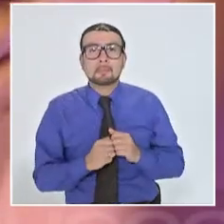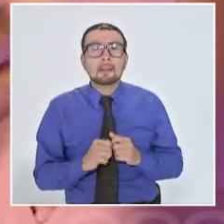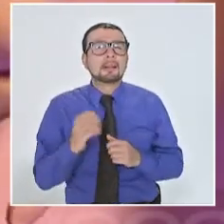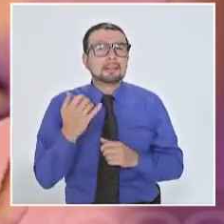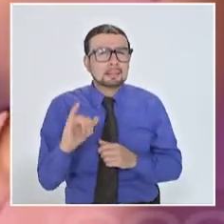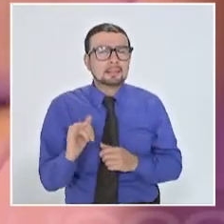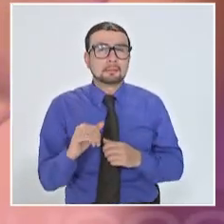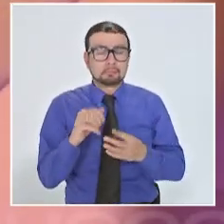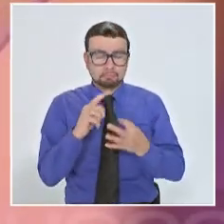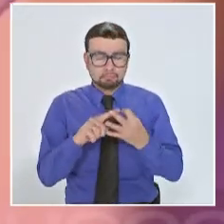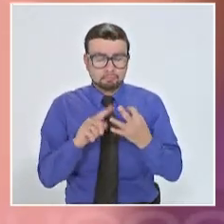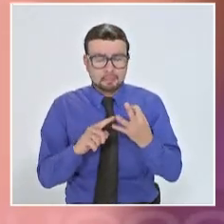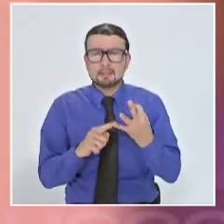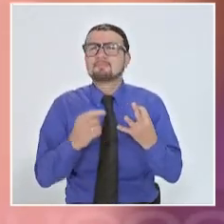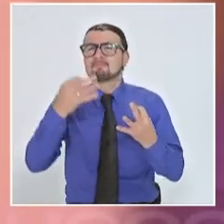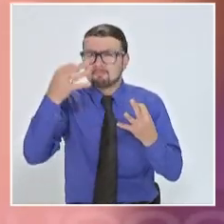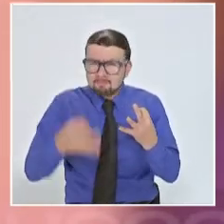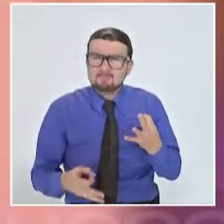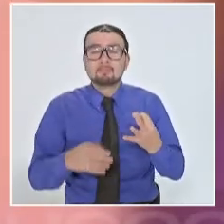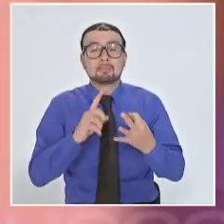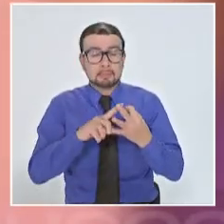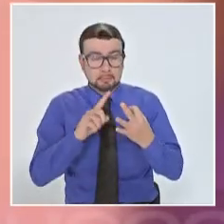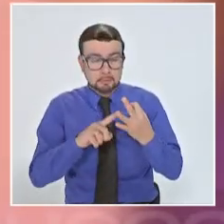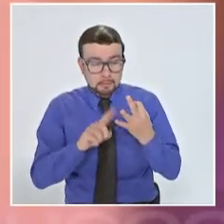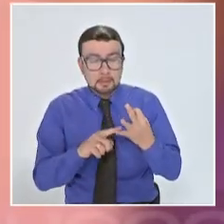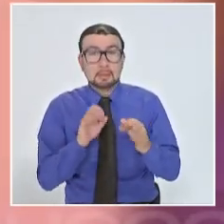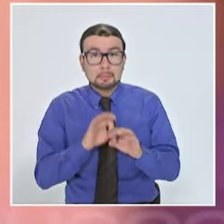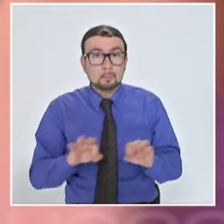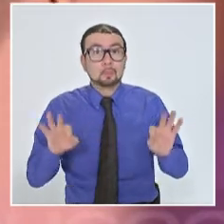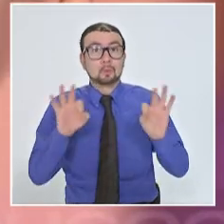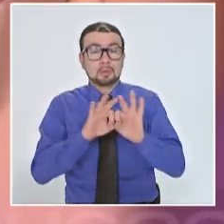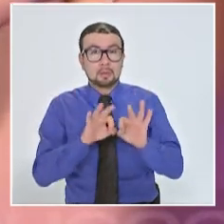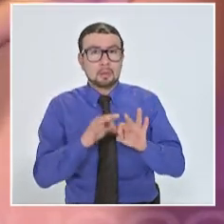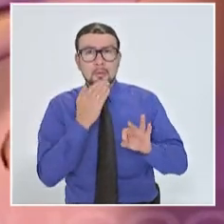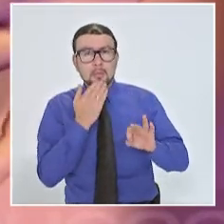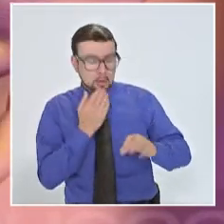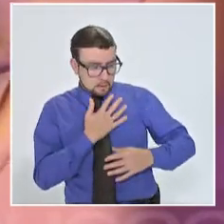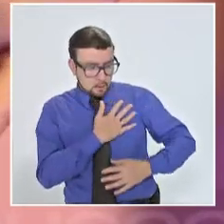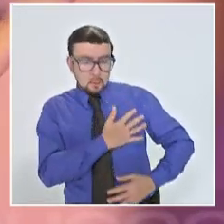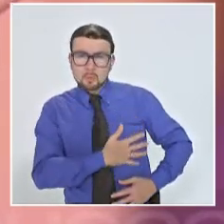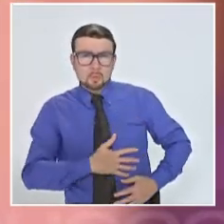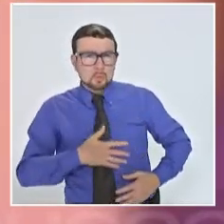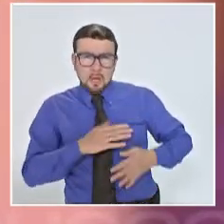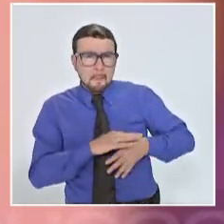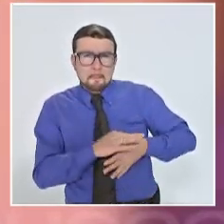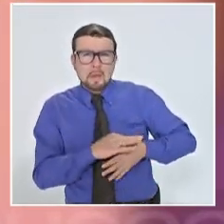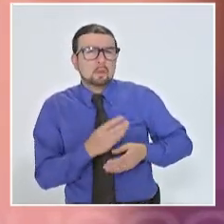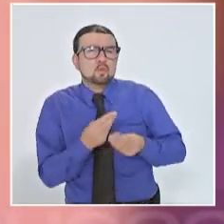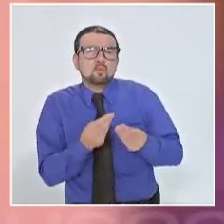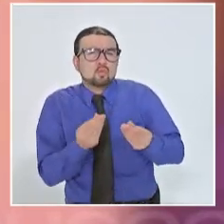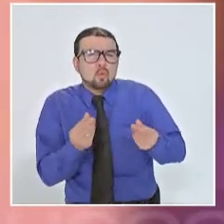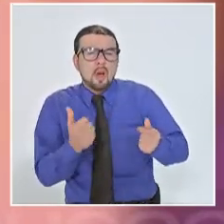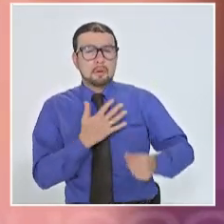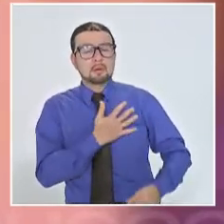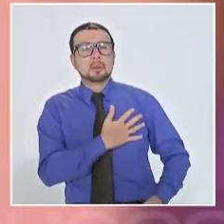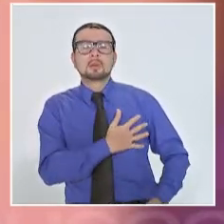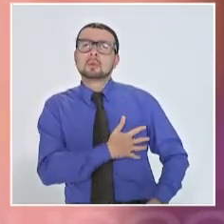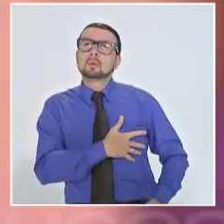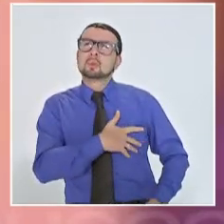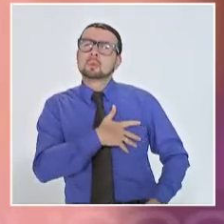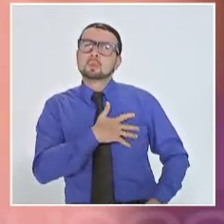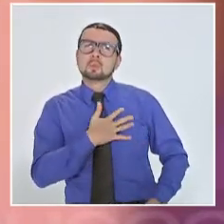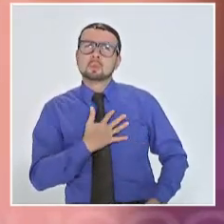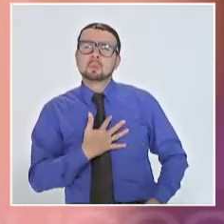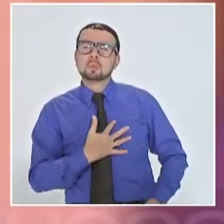3 movimientos que se deben realizar. Para valorar la parte superficial hacemos una simple caricia para buscar las masas que están en el